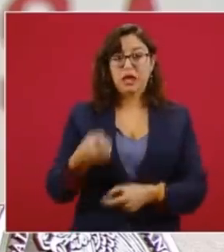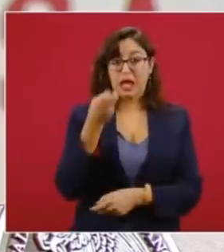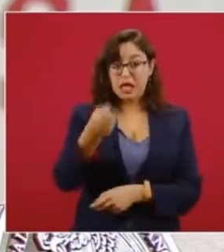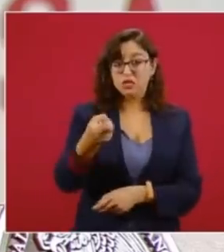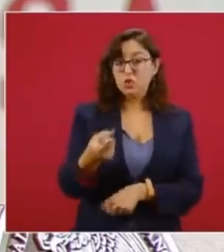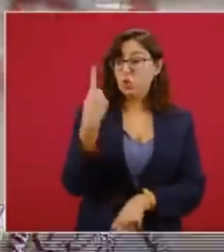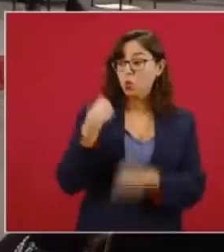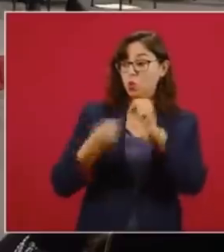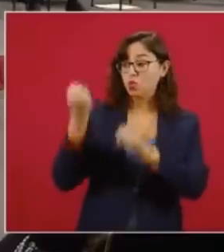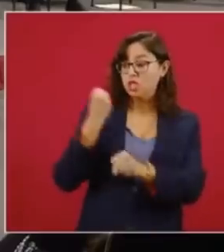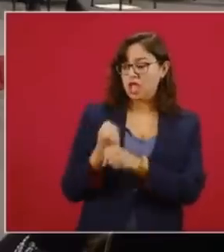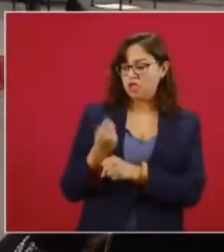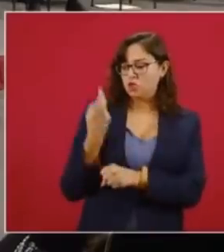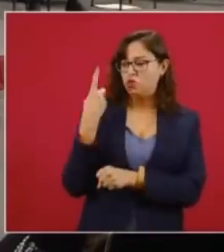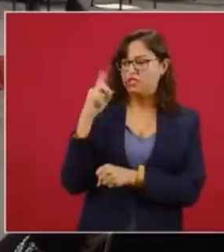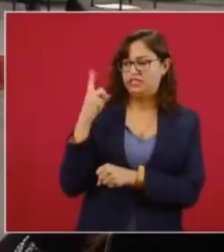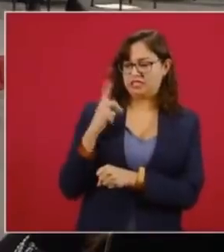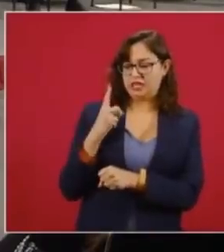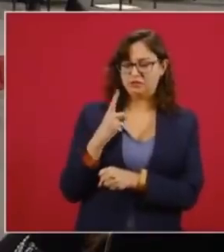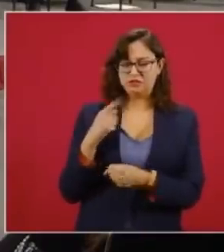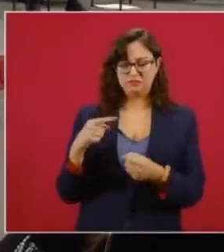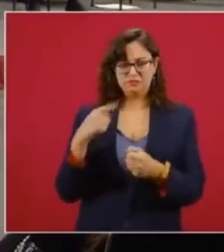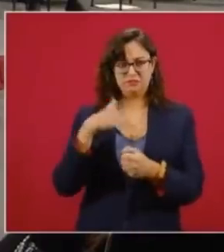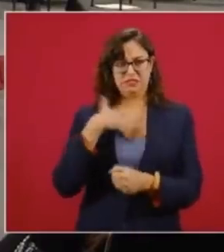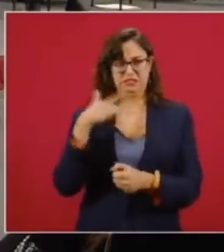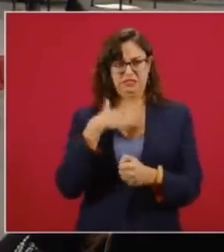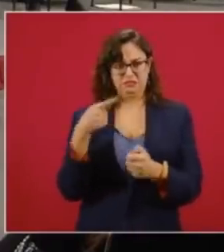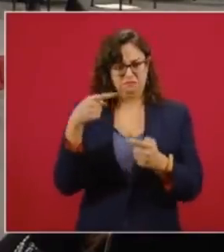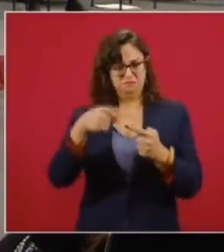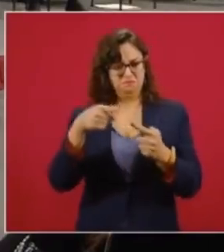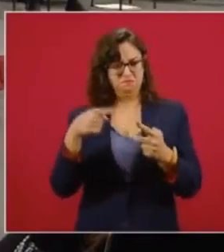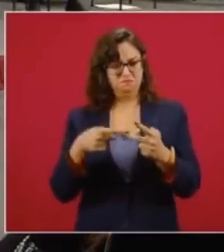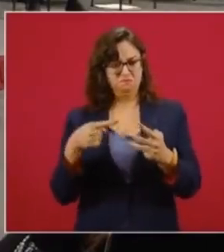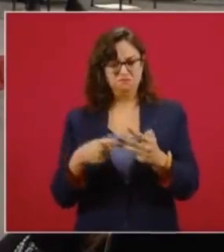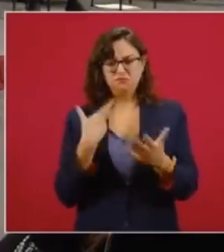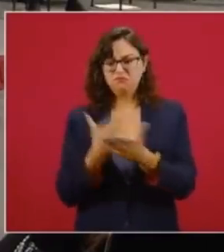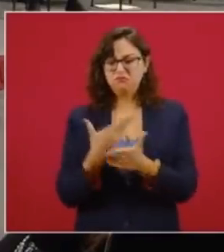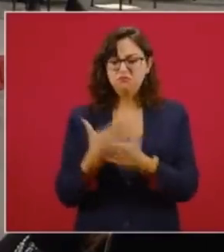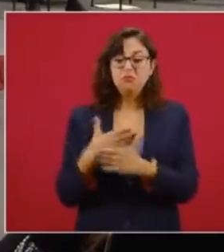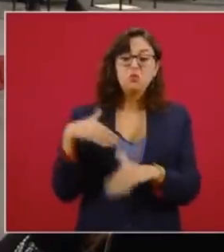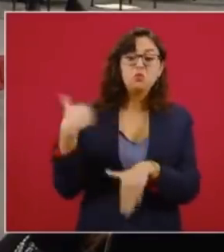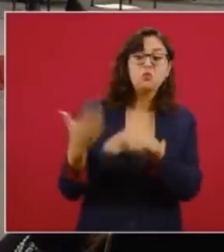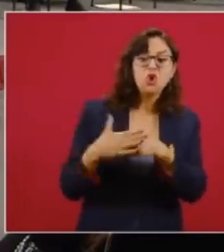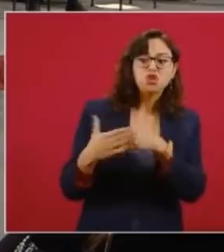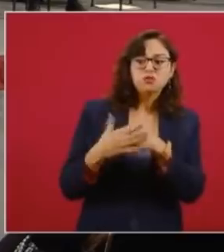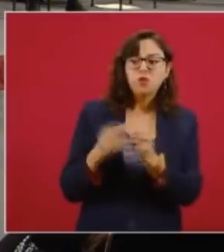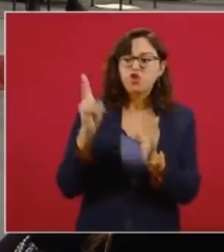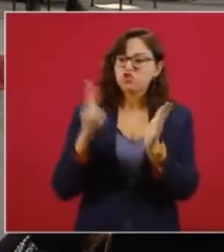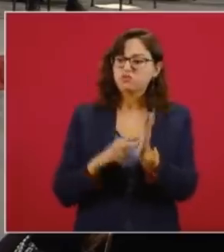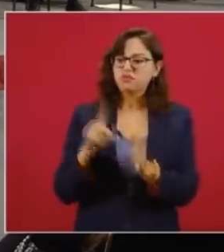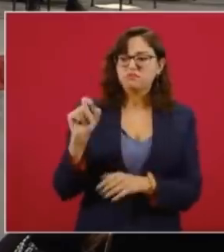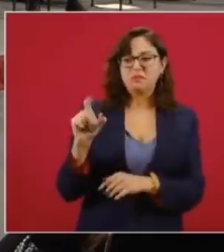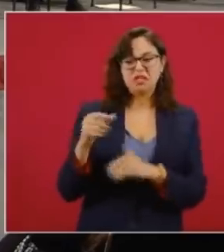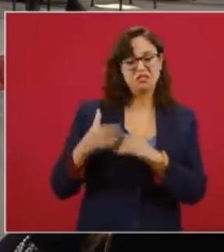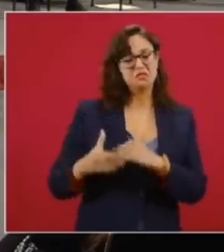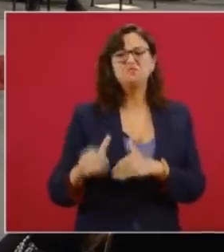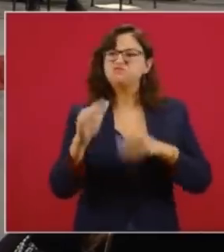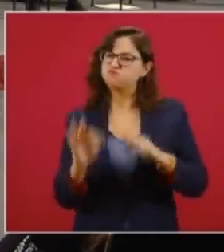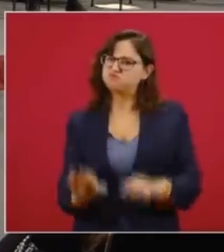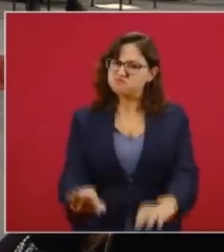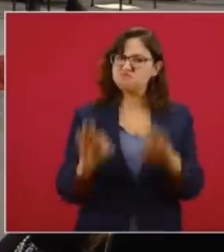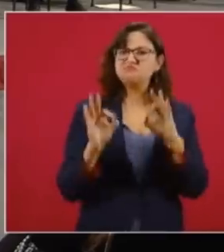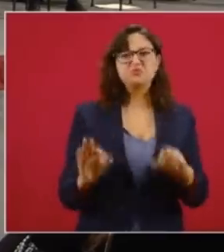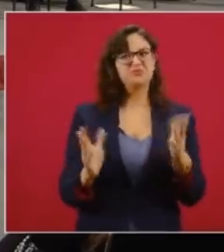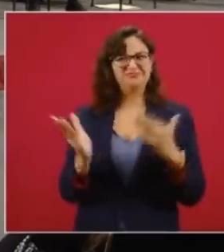que eso era suficiente para que nosotros tuviéramos un magnífico año económico. Ahí fue donde nosotros nos equivocamos,